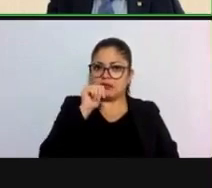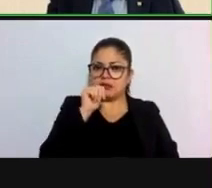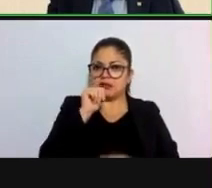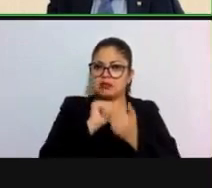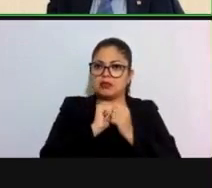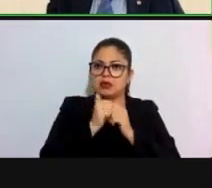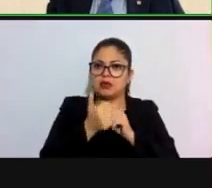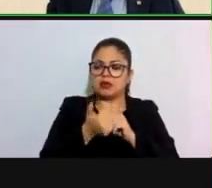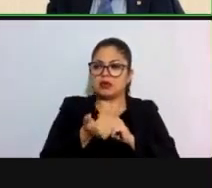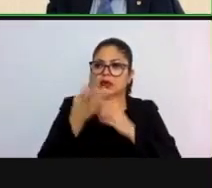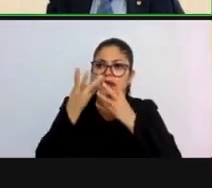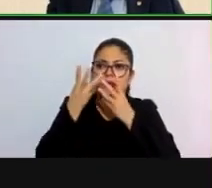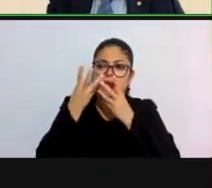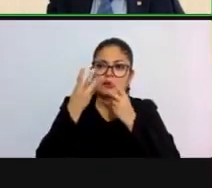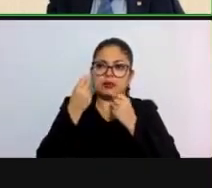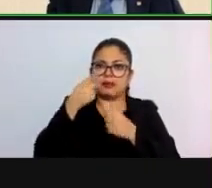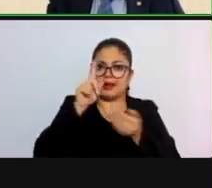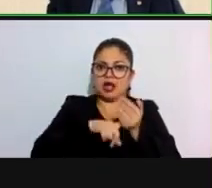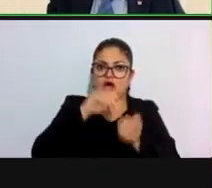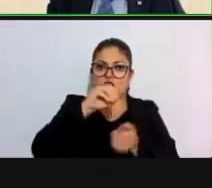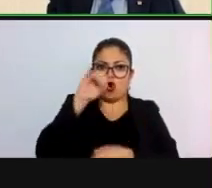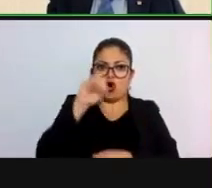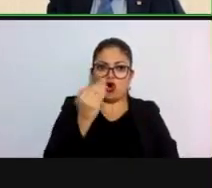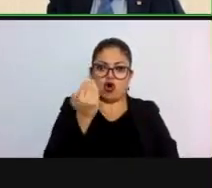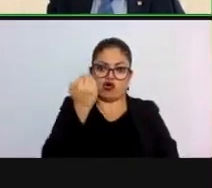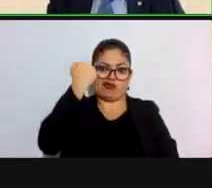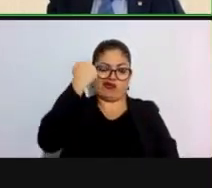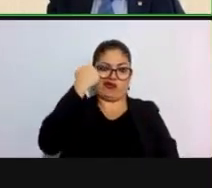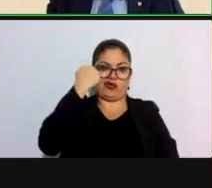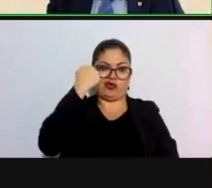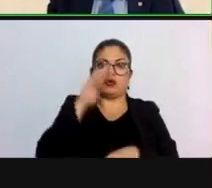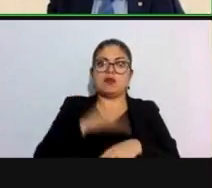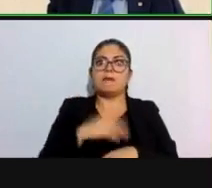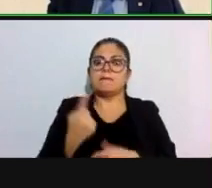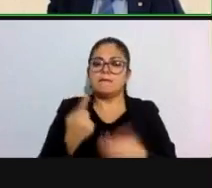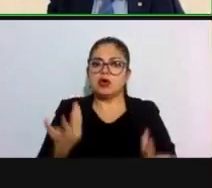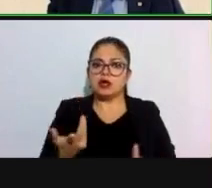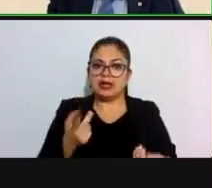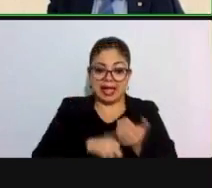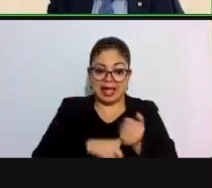Porque se fracturó el piso y el contenido de la órbita, las estructuras periféricas al